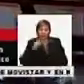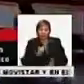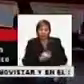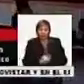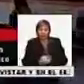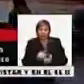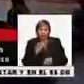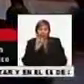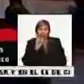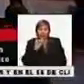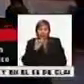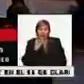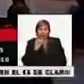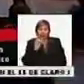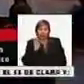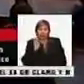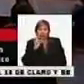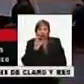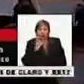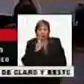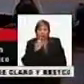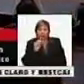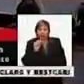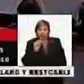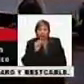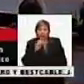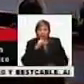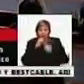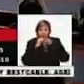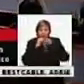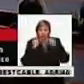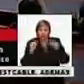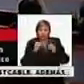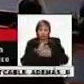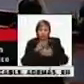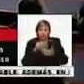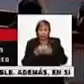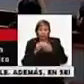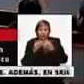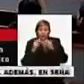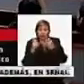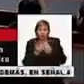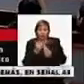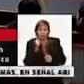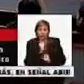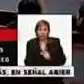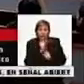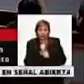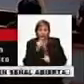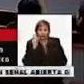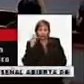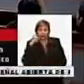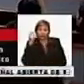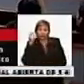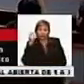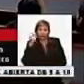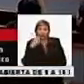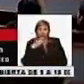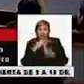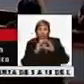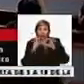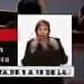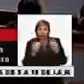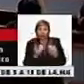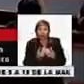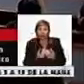compañero Fidel Vázquez, secretario general de la Agrupación de Trabajadores Apristas del Congreso de la